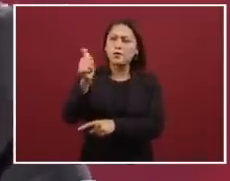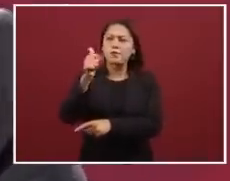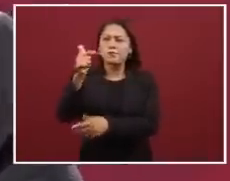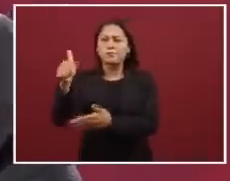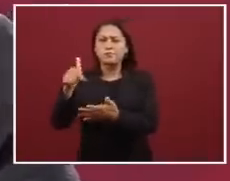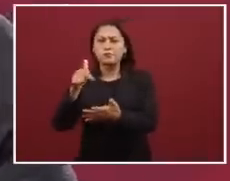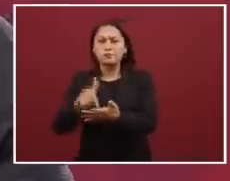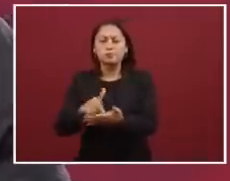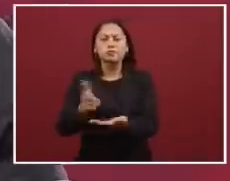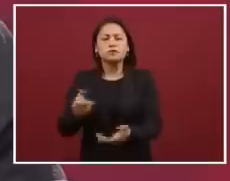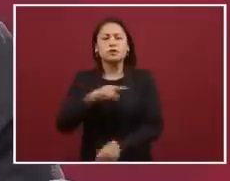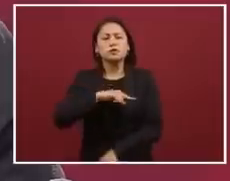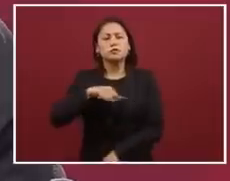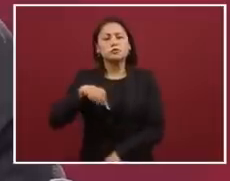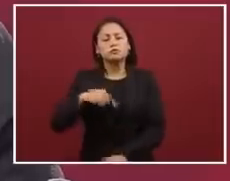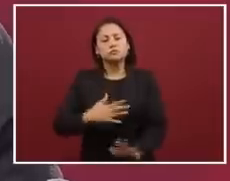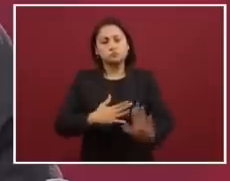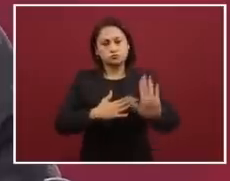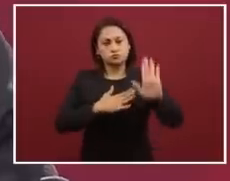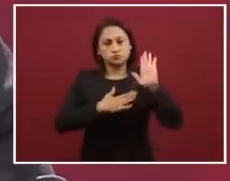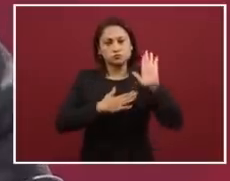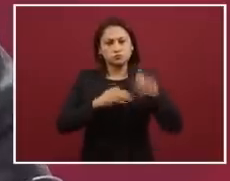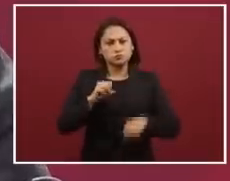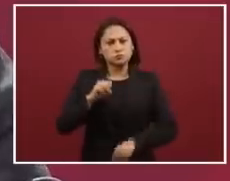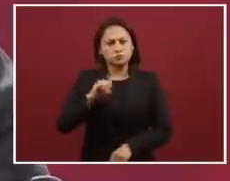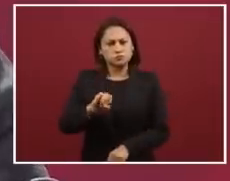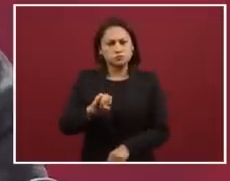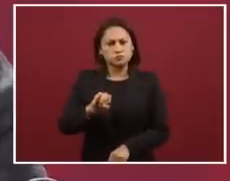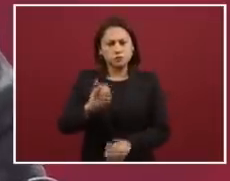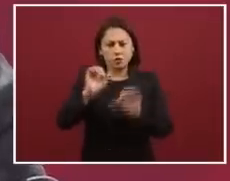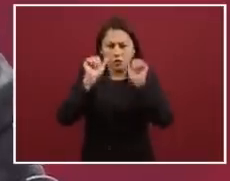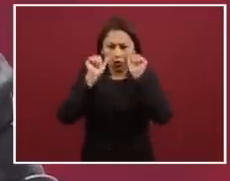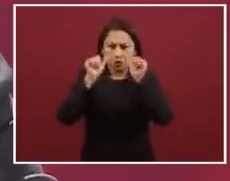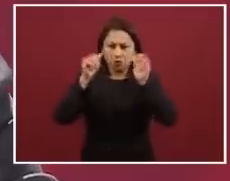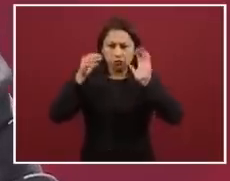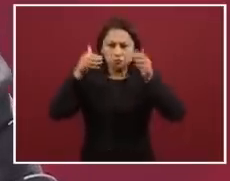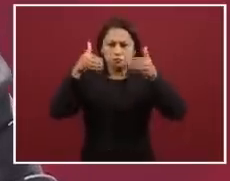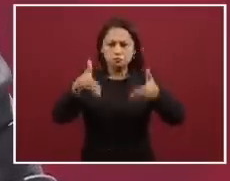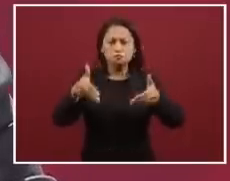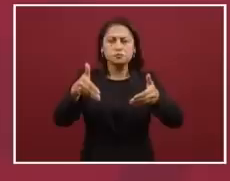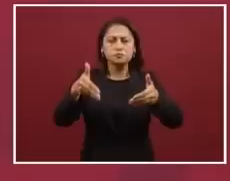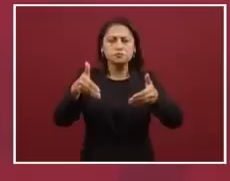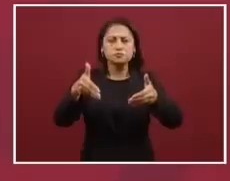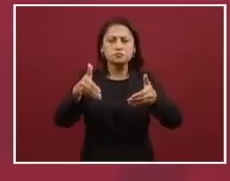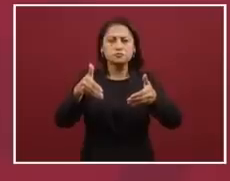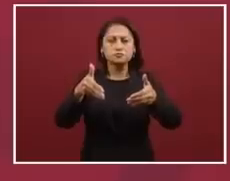comprometidos en eso, en general. Aprovecho para